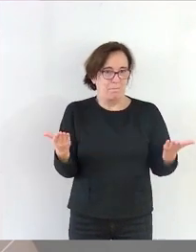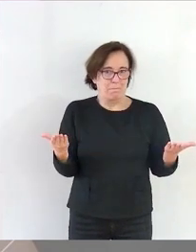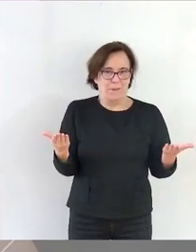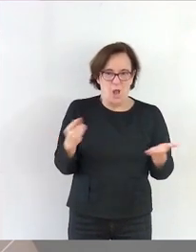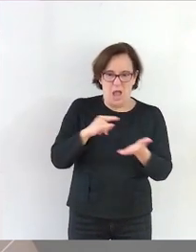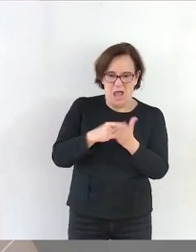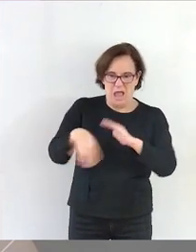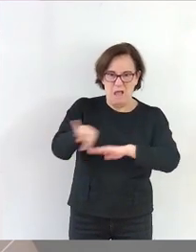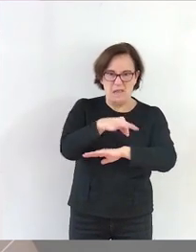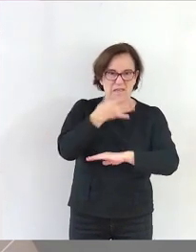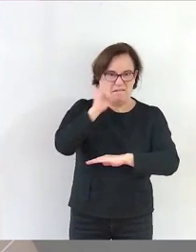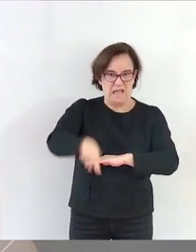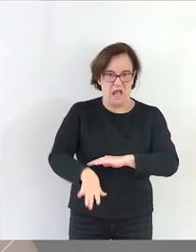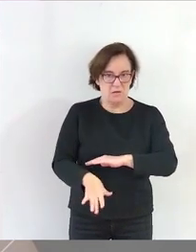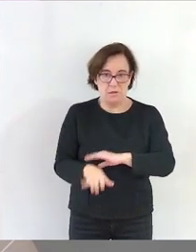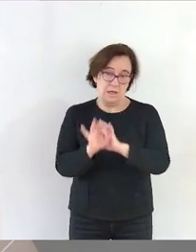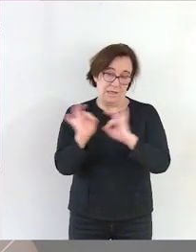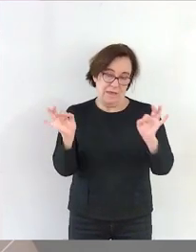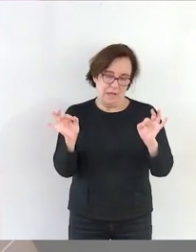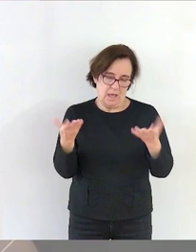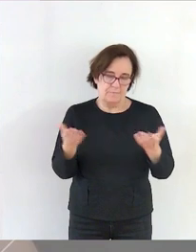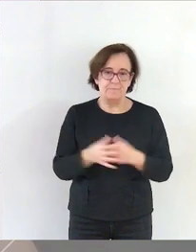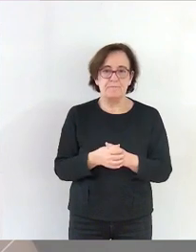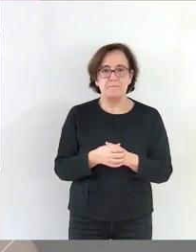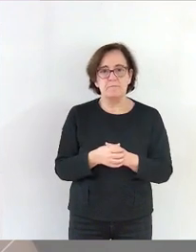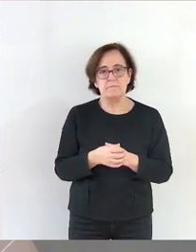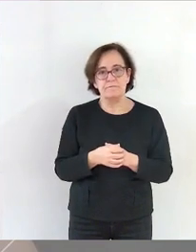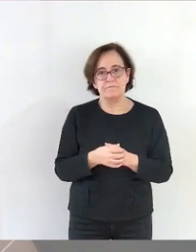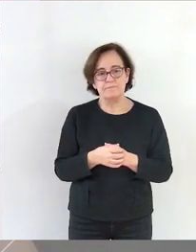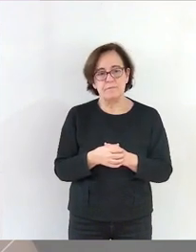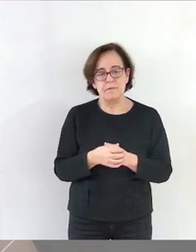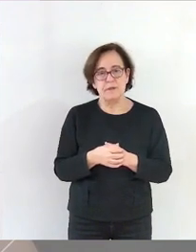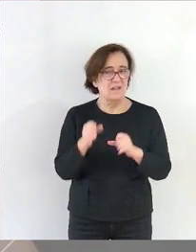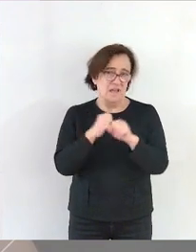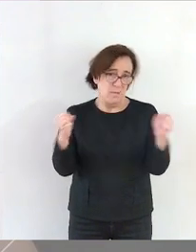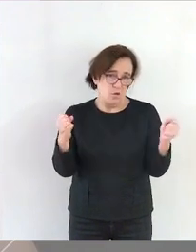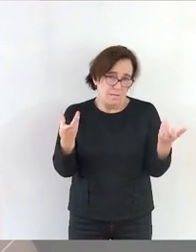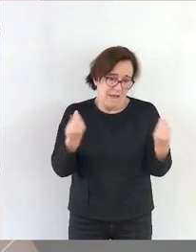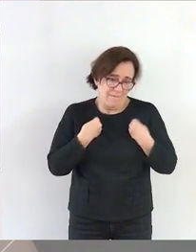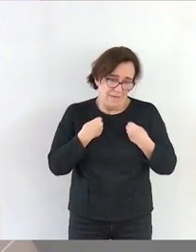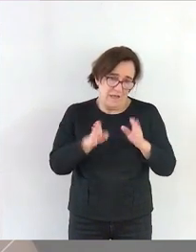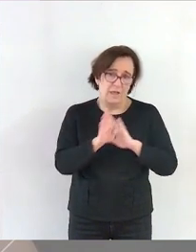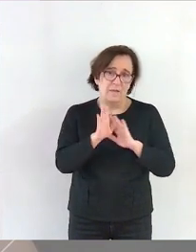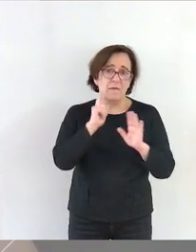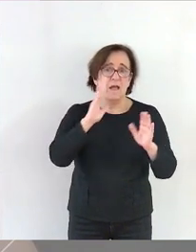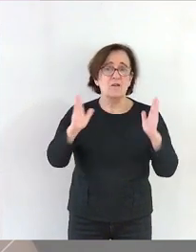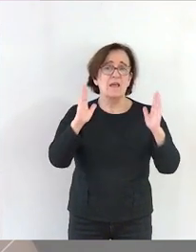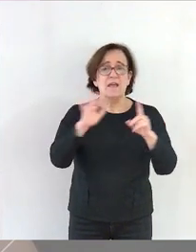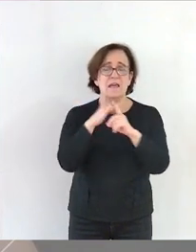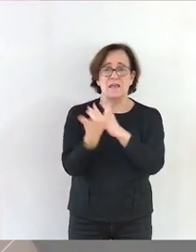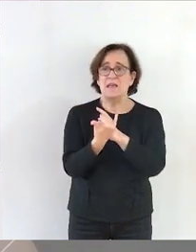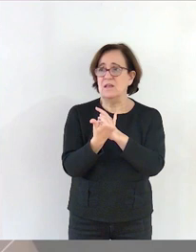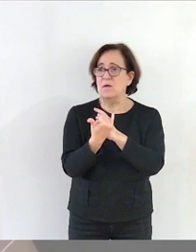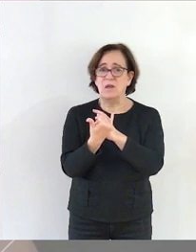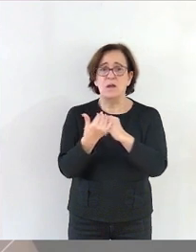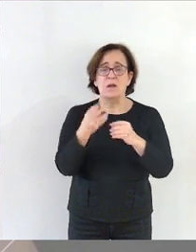planificado nadie lo ha planificado no bueno Esto es que no es posible seguir viviendo así o sea estamos en esta situación